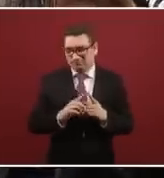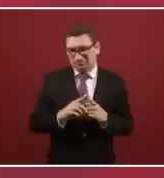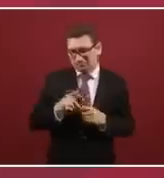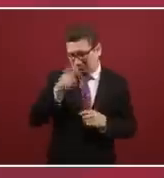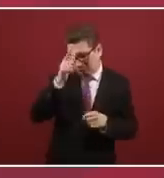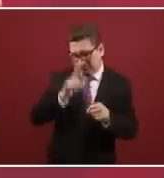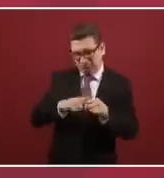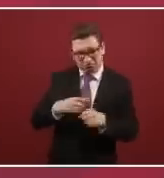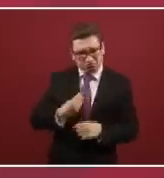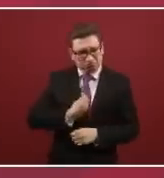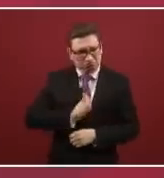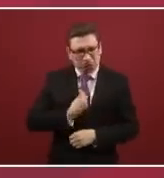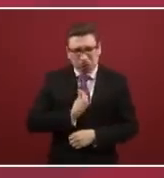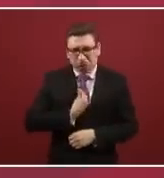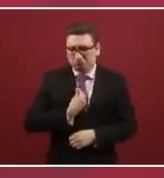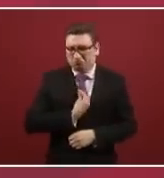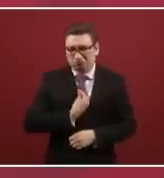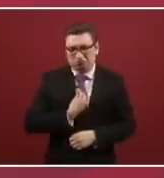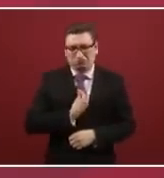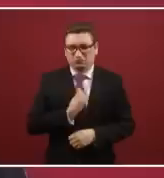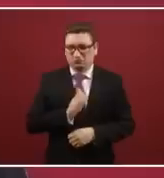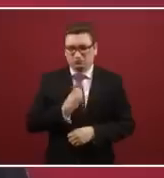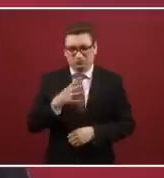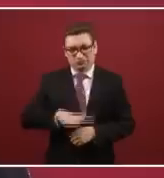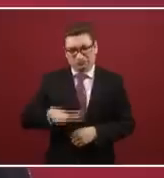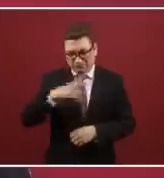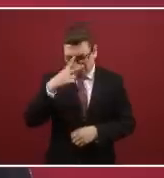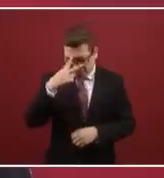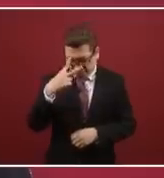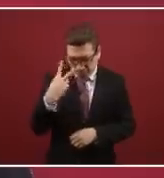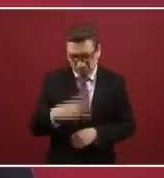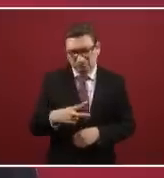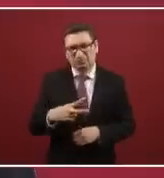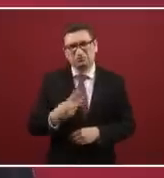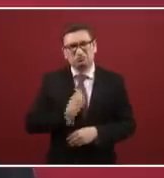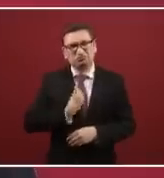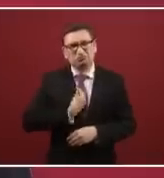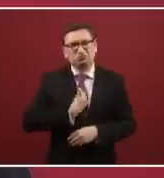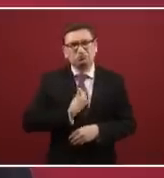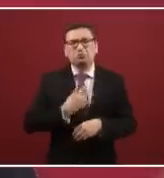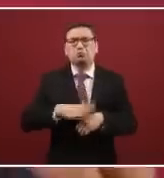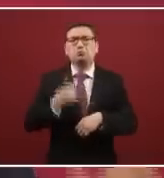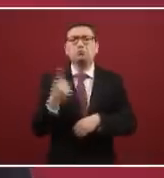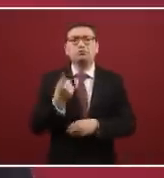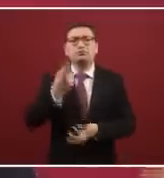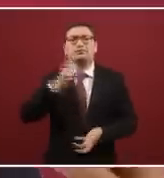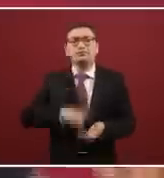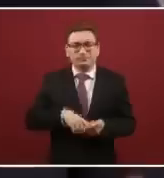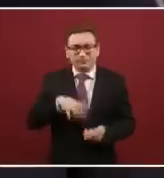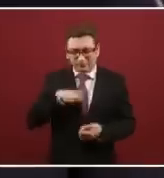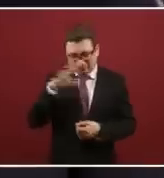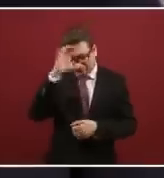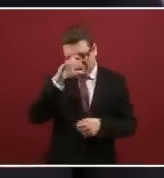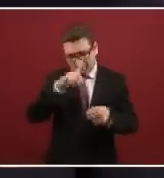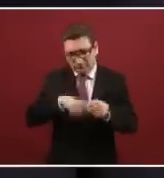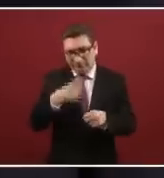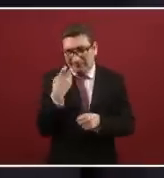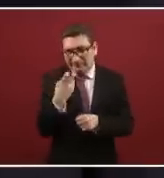espirituales. Resistió nuestro país por nuestra cultura, nos salvó nuestra